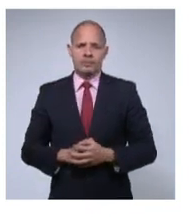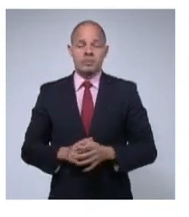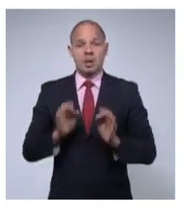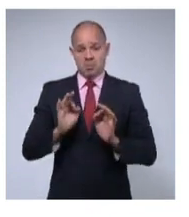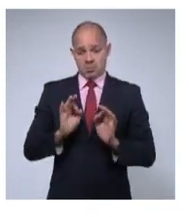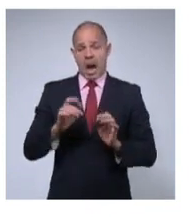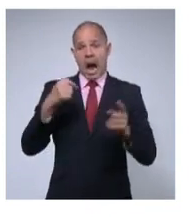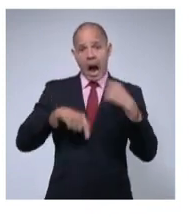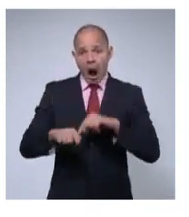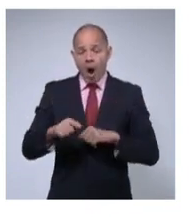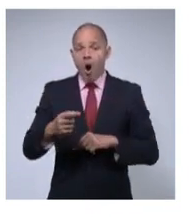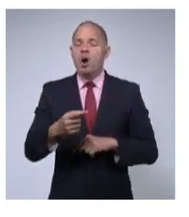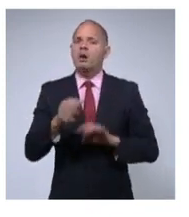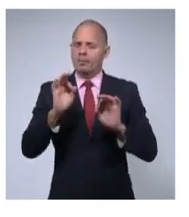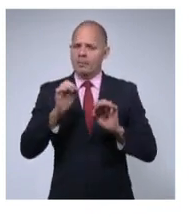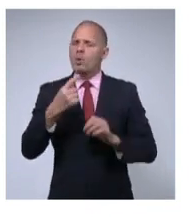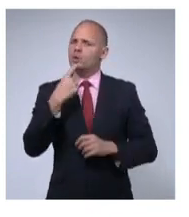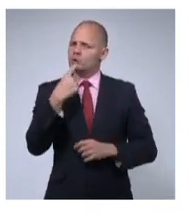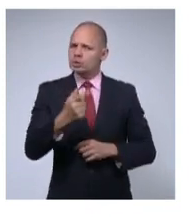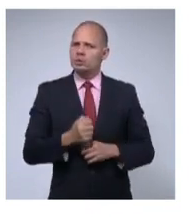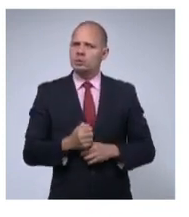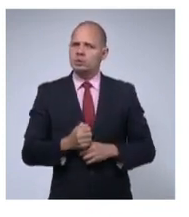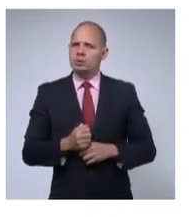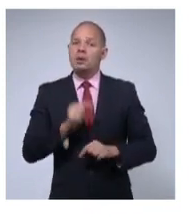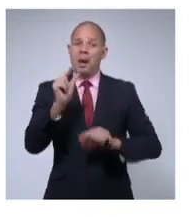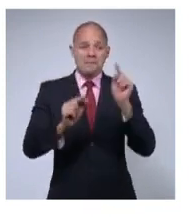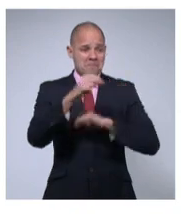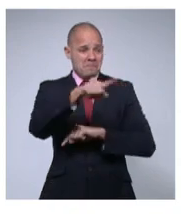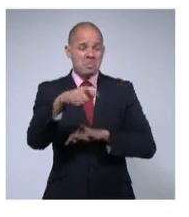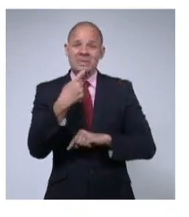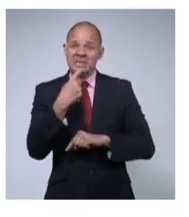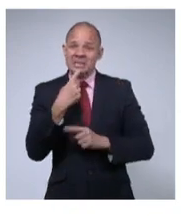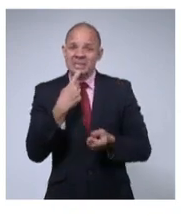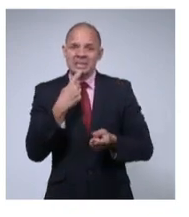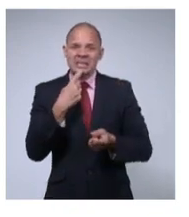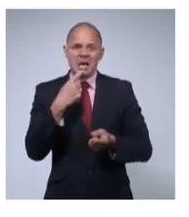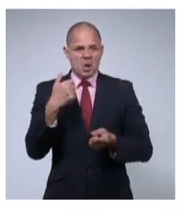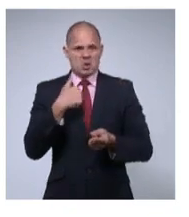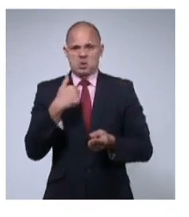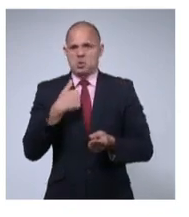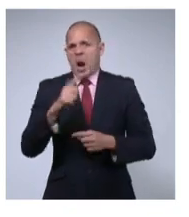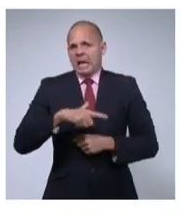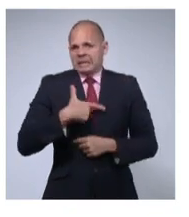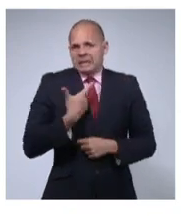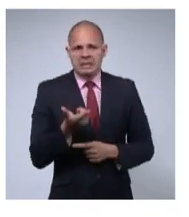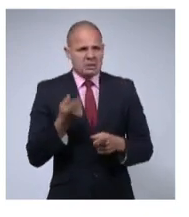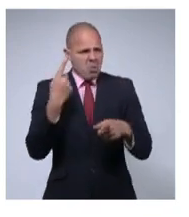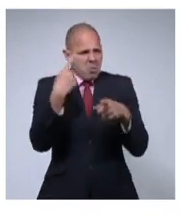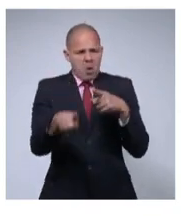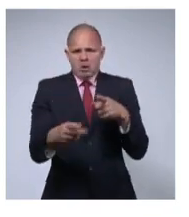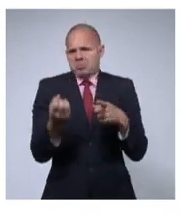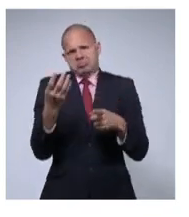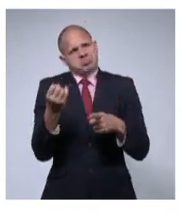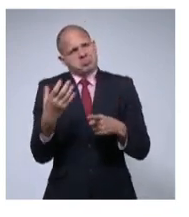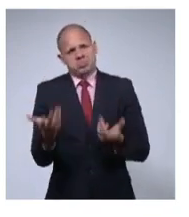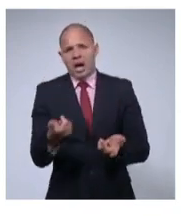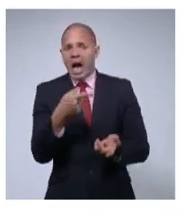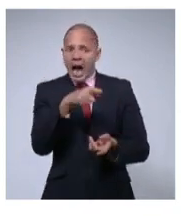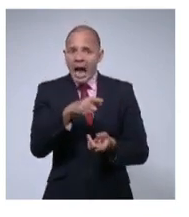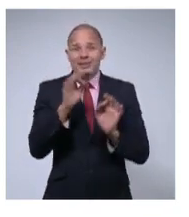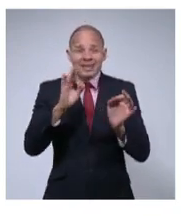tanto, desmiento este absurdo que han montado, donde profesionales como yo son víctimas de las patrañas que llevan a cabo para